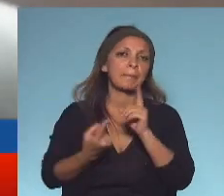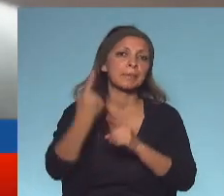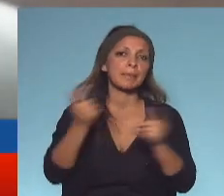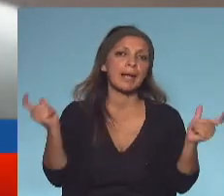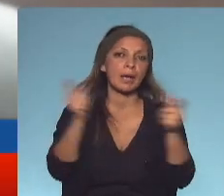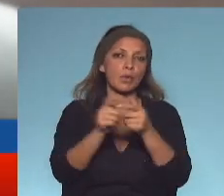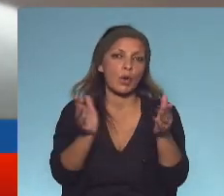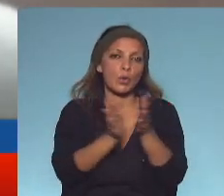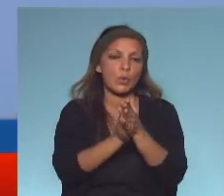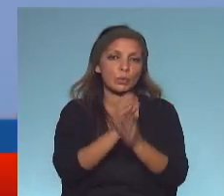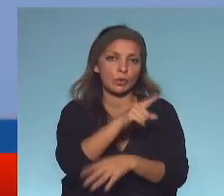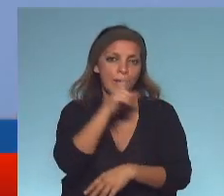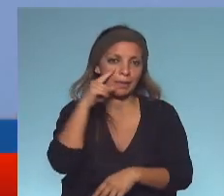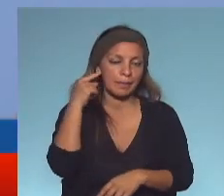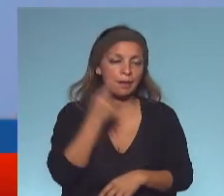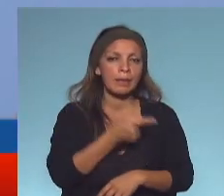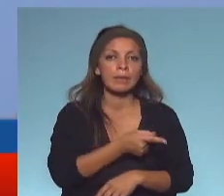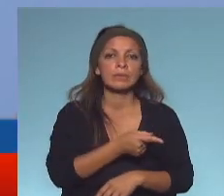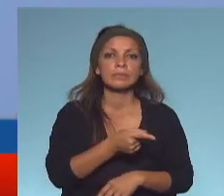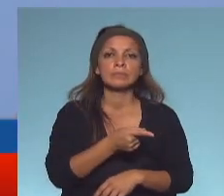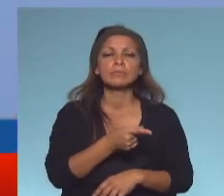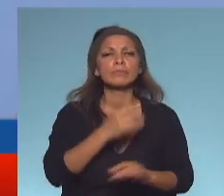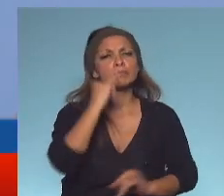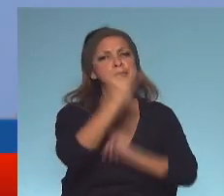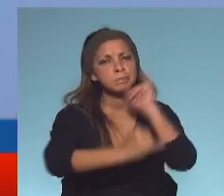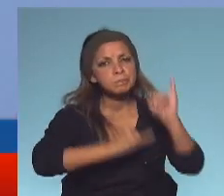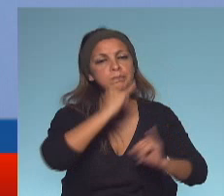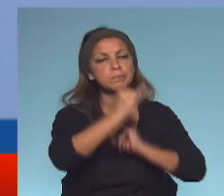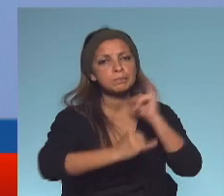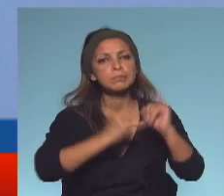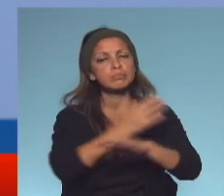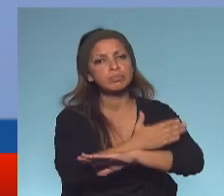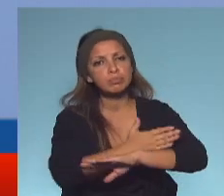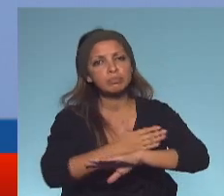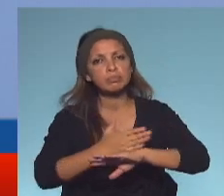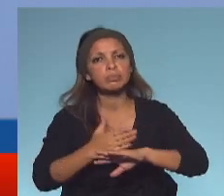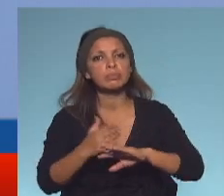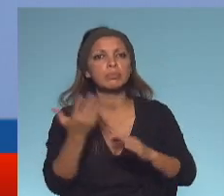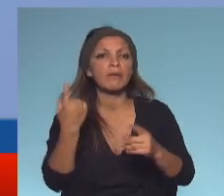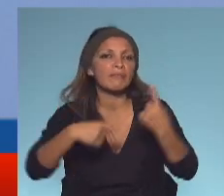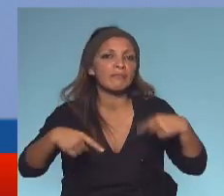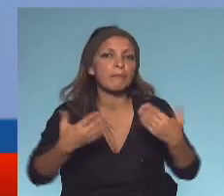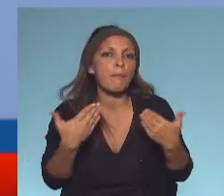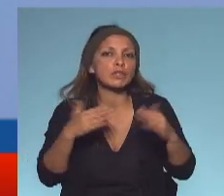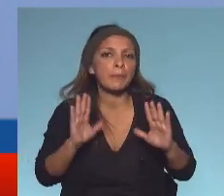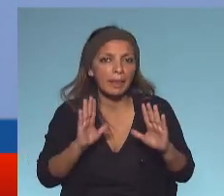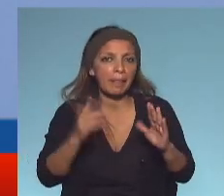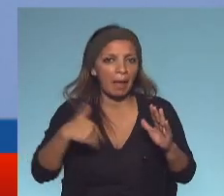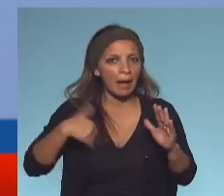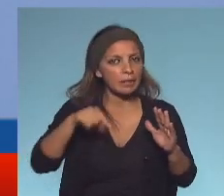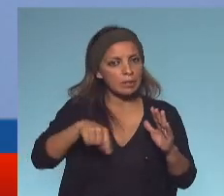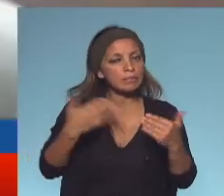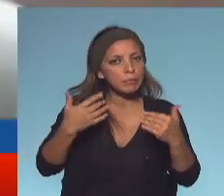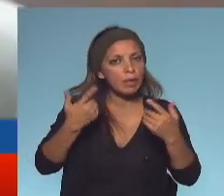con el presidente de la Nación, le explicábamos las posibilidades que tiene Argentina en el mercado